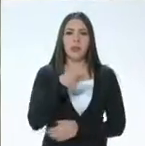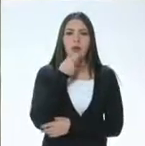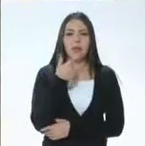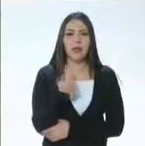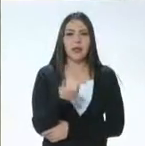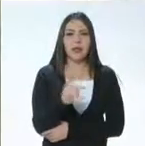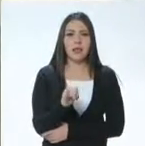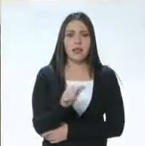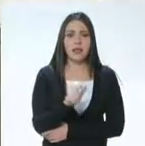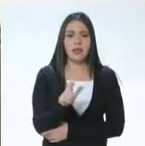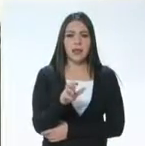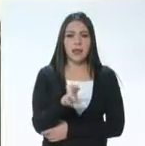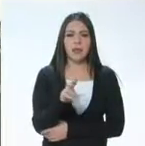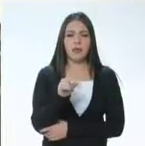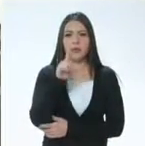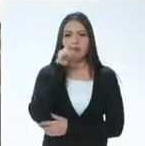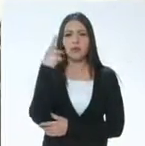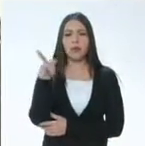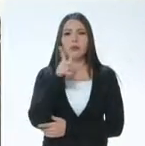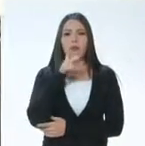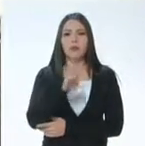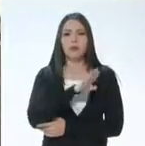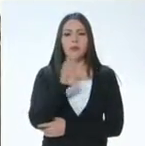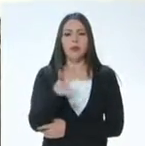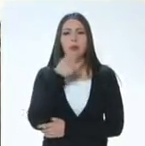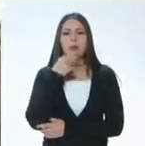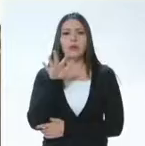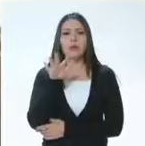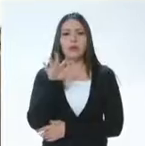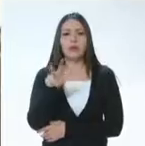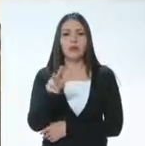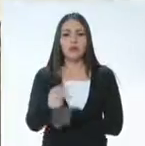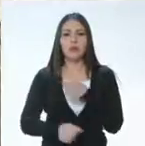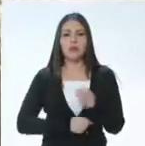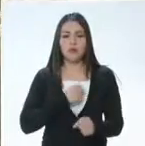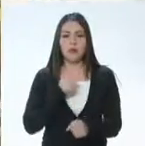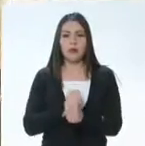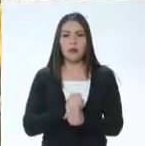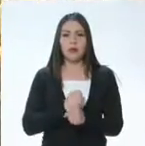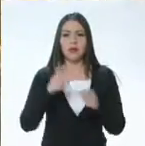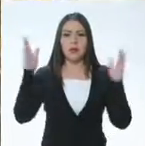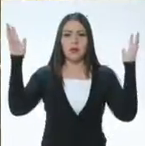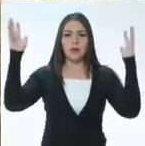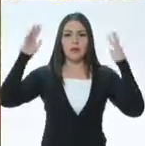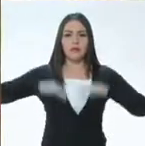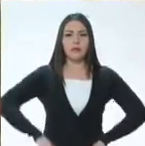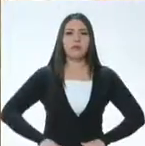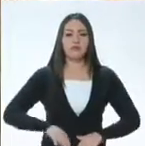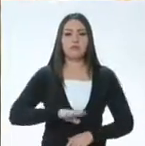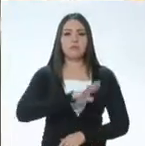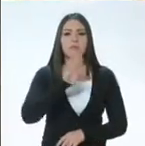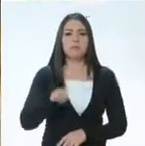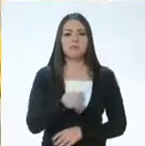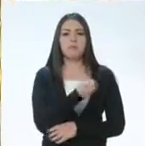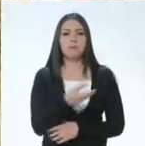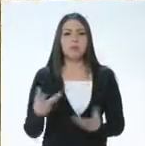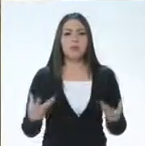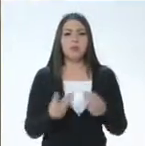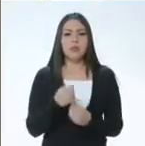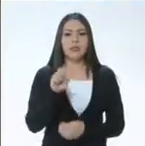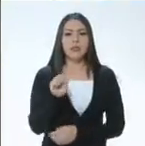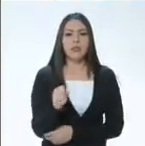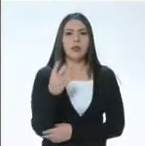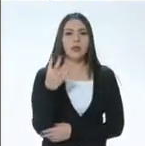años. Tenía 58 cuando la mina de carbón Pasta de Conchos se desplomó dejándolo sepultado junto con otros 64